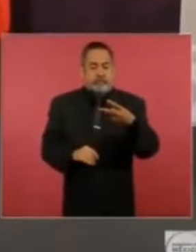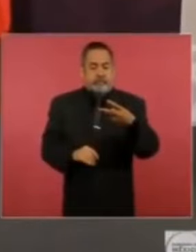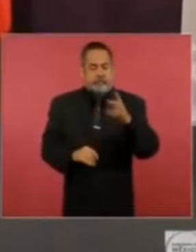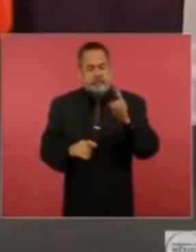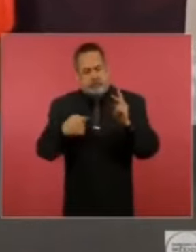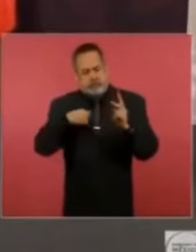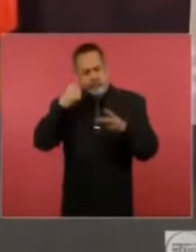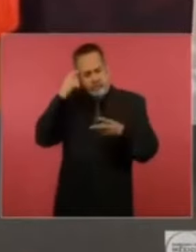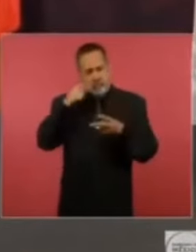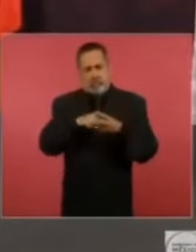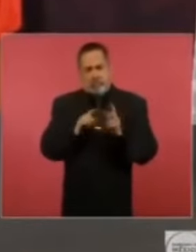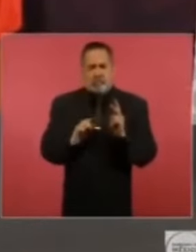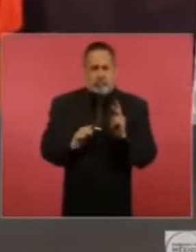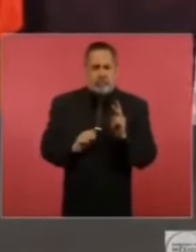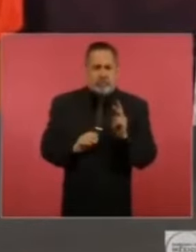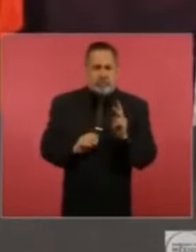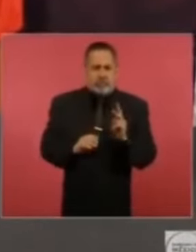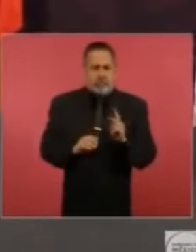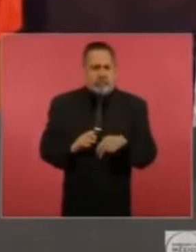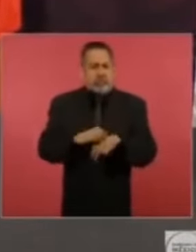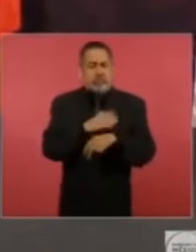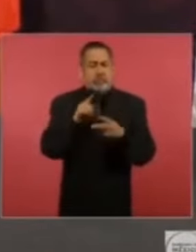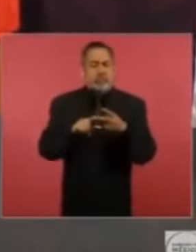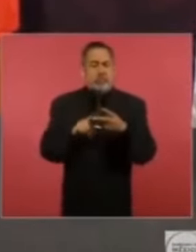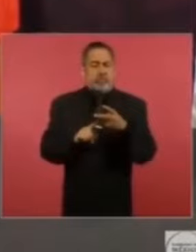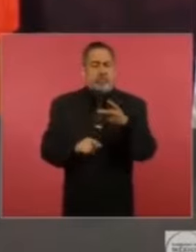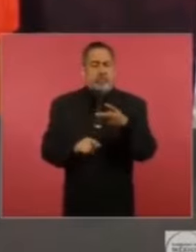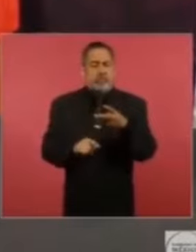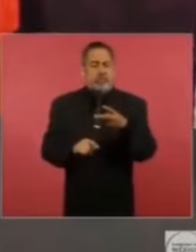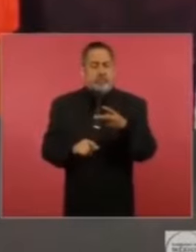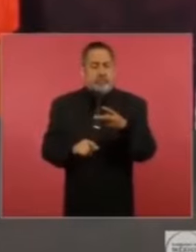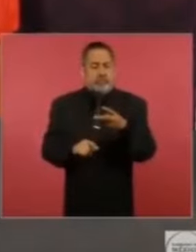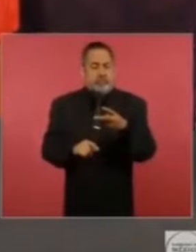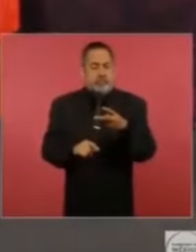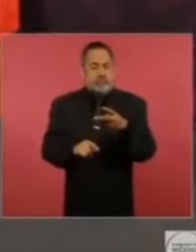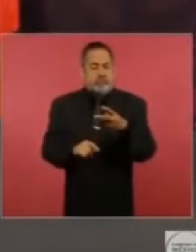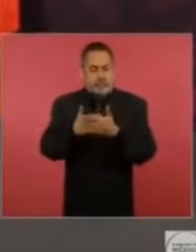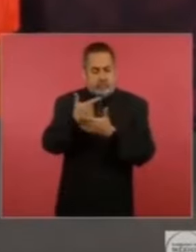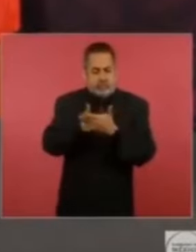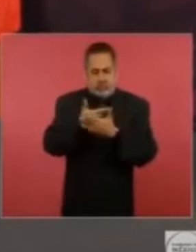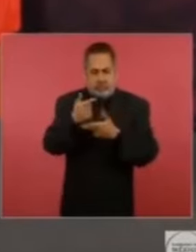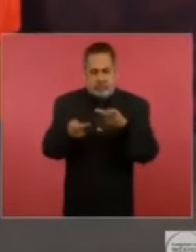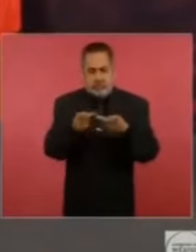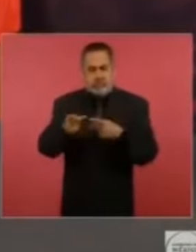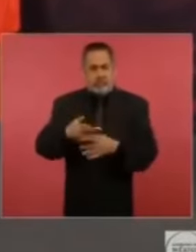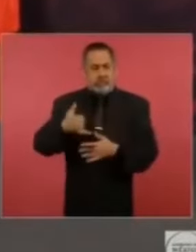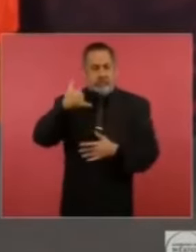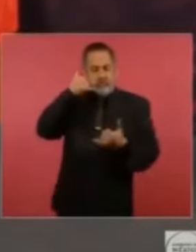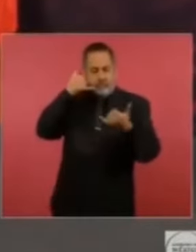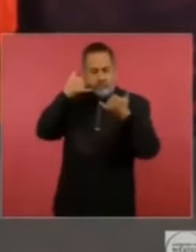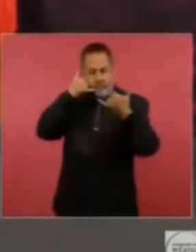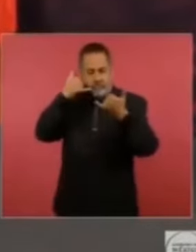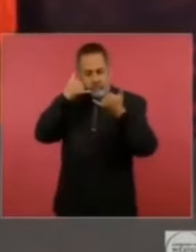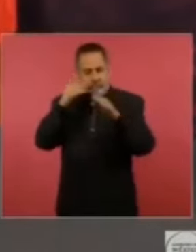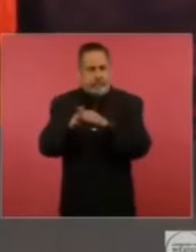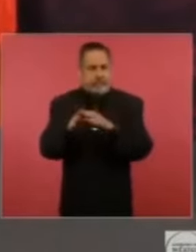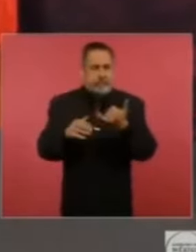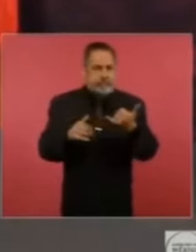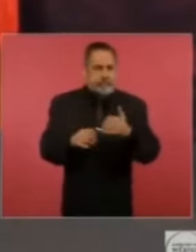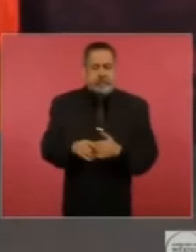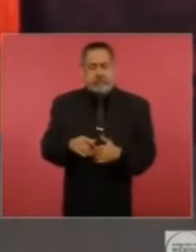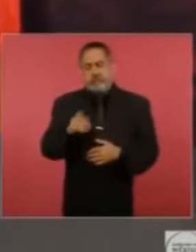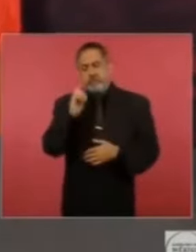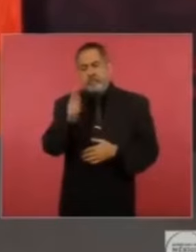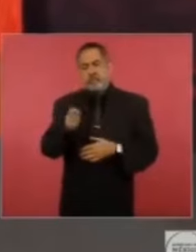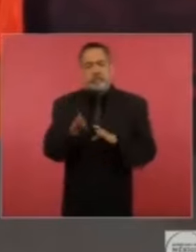empezar cuando se hace por teléfono segundo cuando usted toca una muestra en los